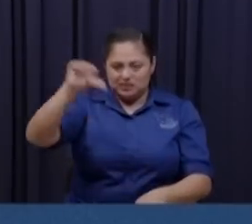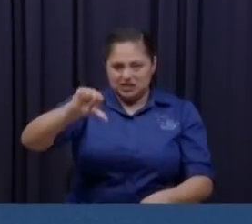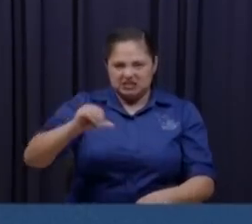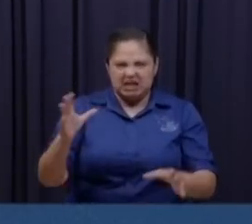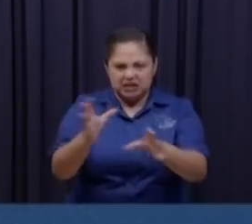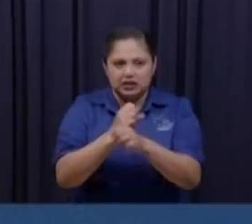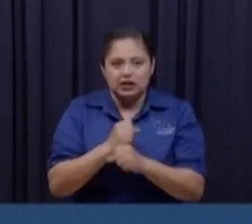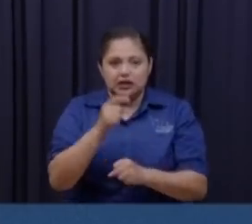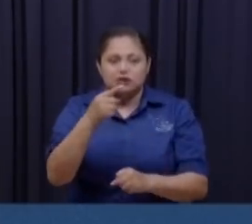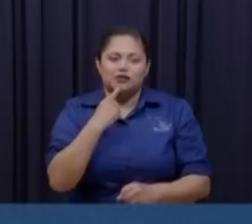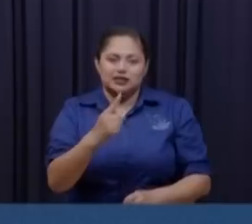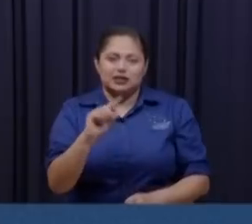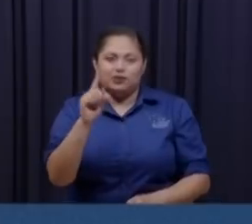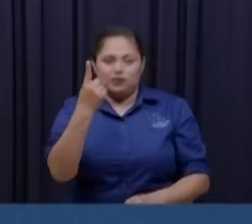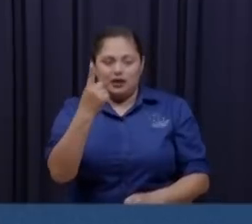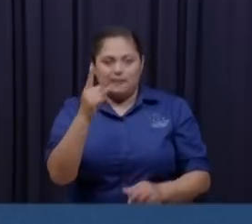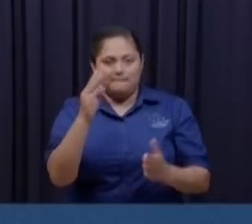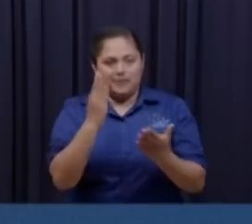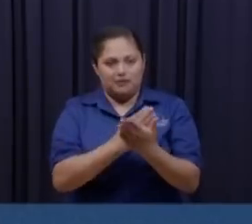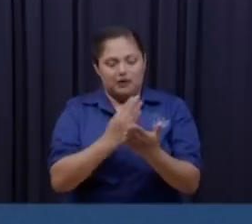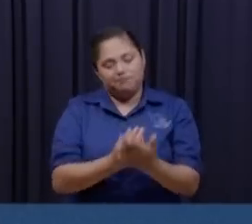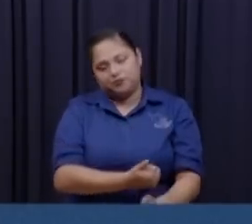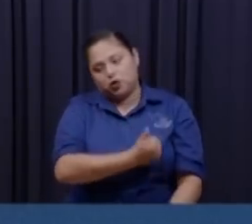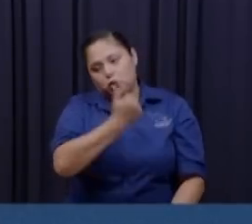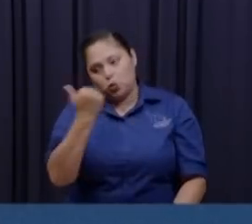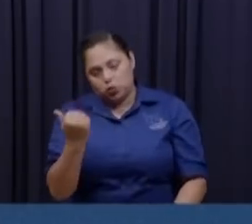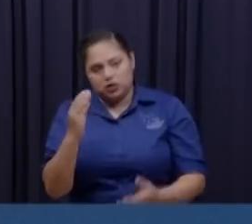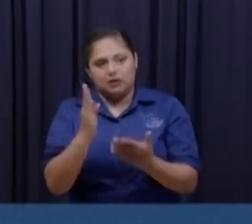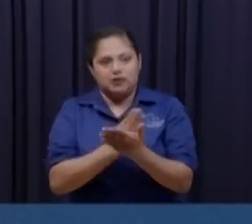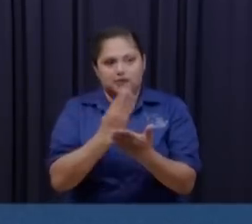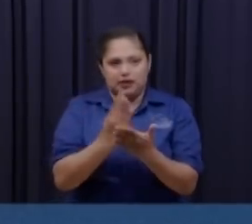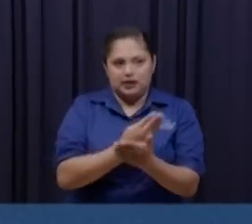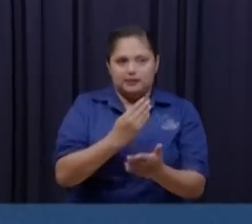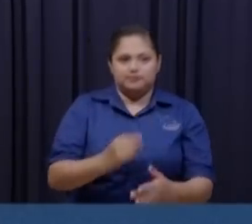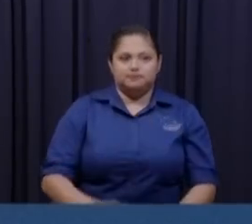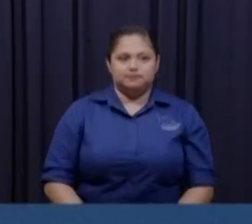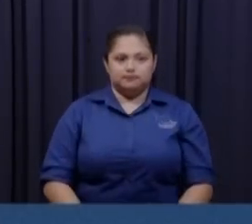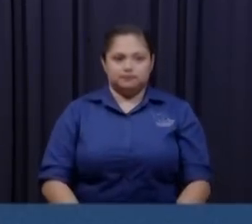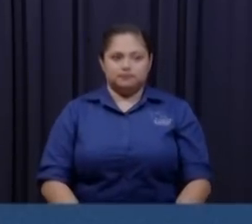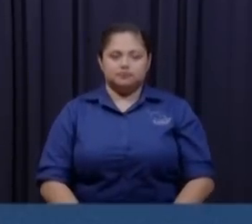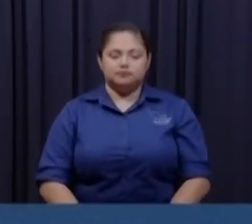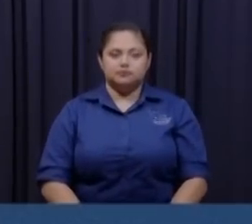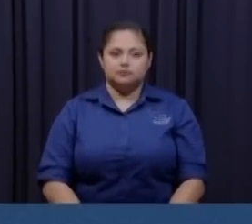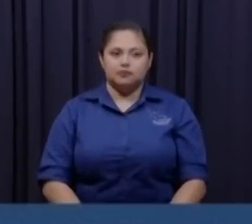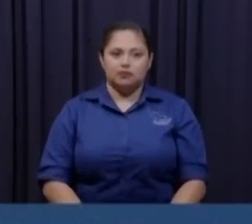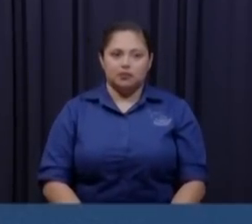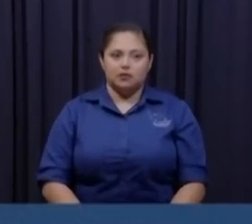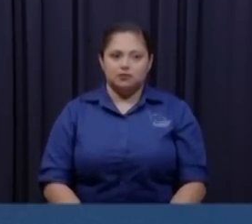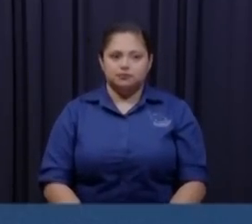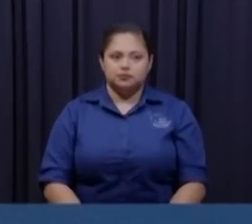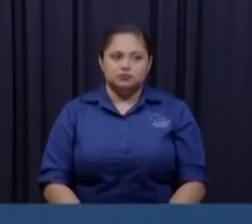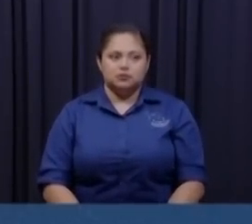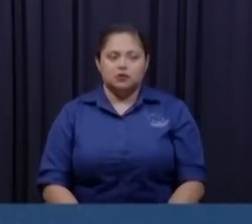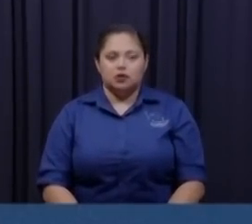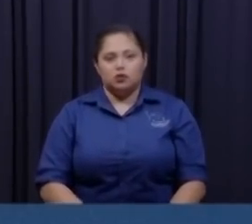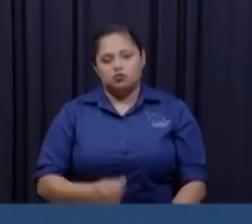de las Américas. Ahora mire la Biblia textual, la Biblia del año 60, creo que la 1909 también, y la